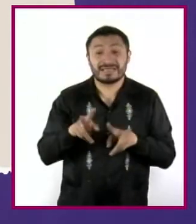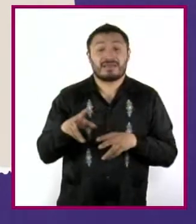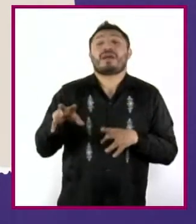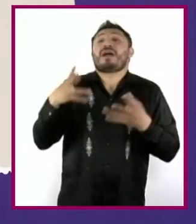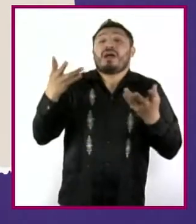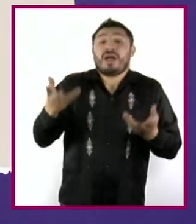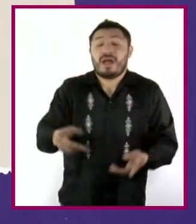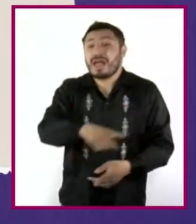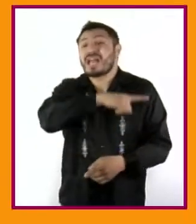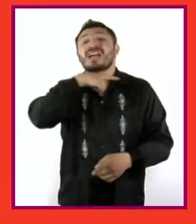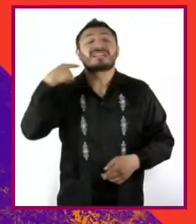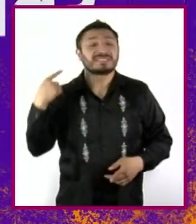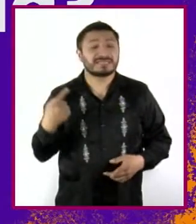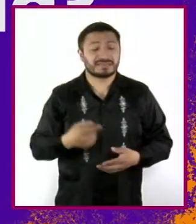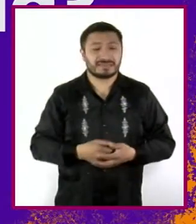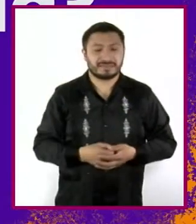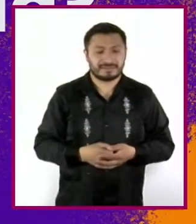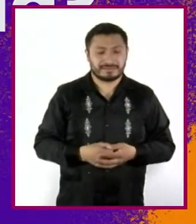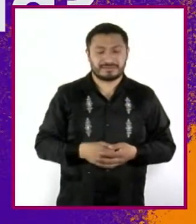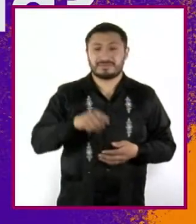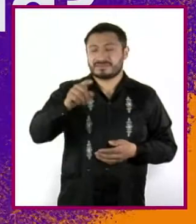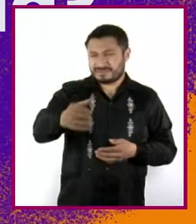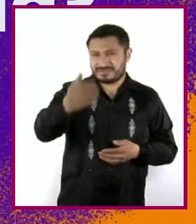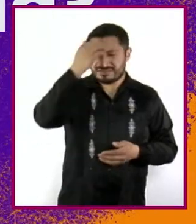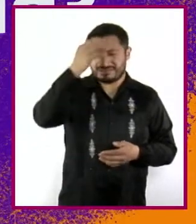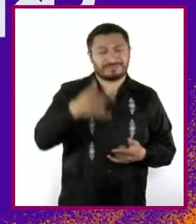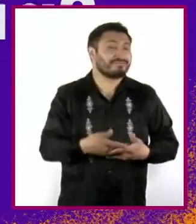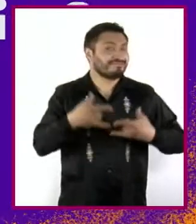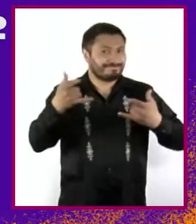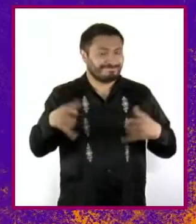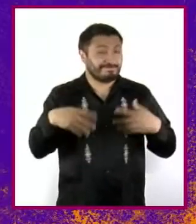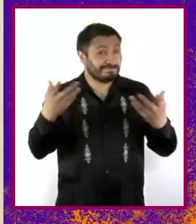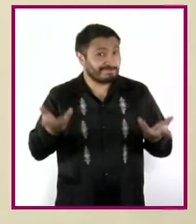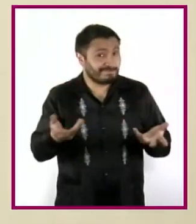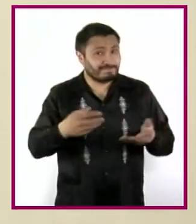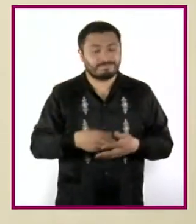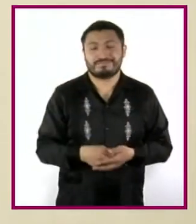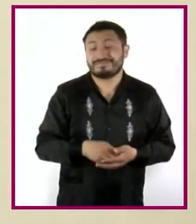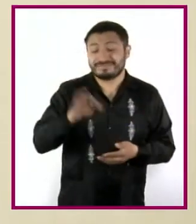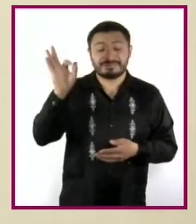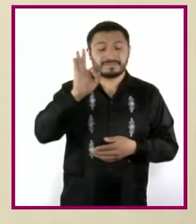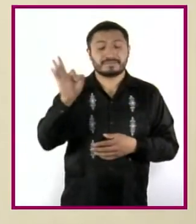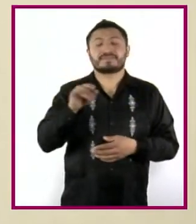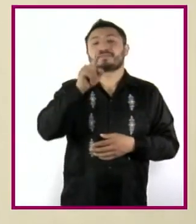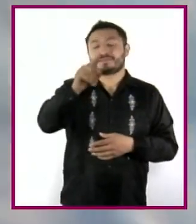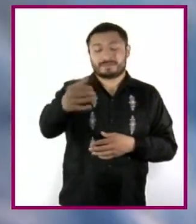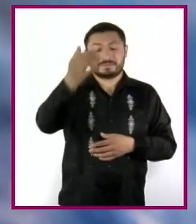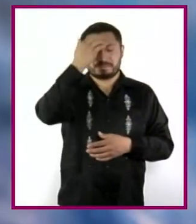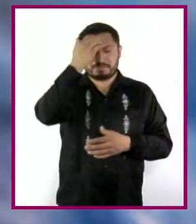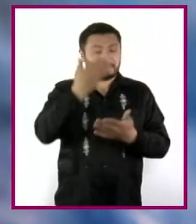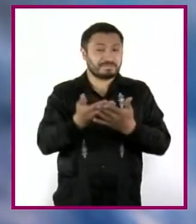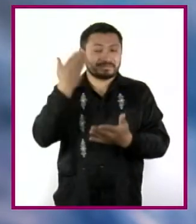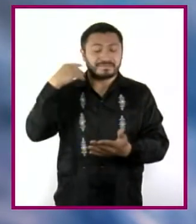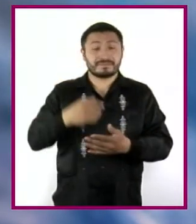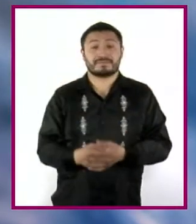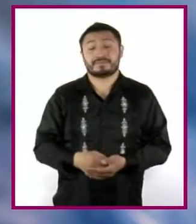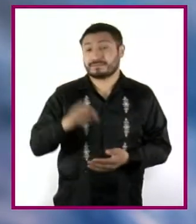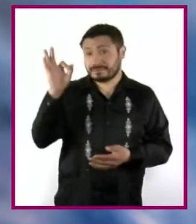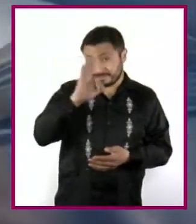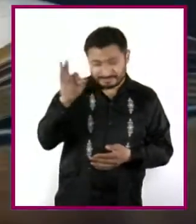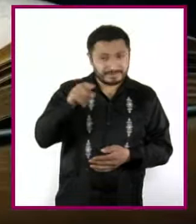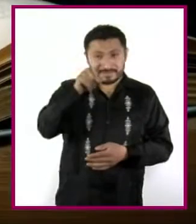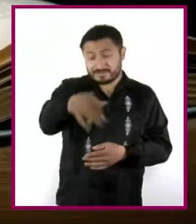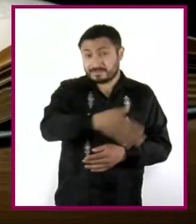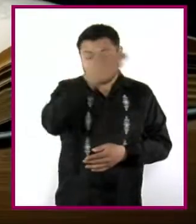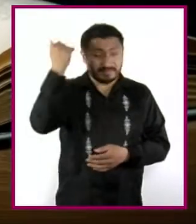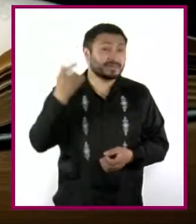Hermes. ¿Te suena conocida la historia? Quizás la has escuchado. Lo que tal vez no